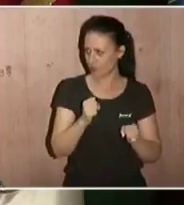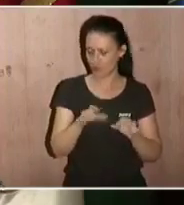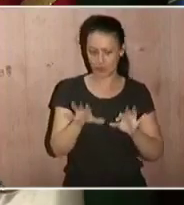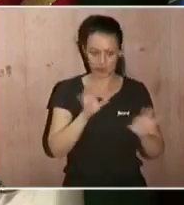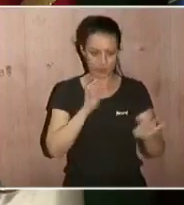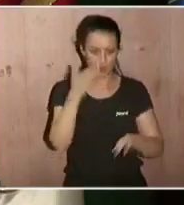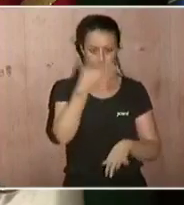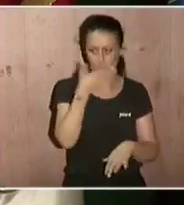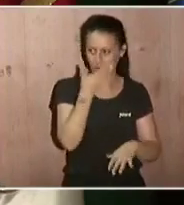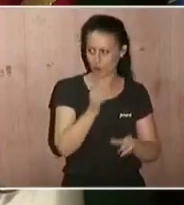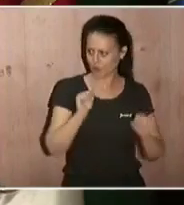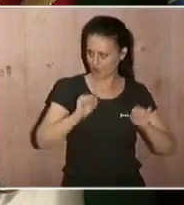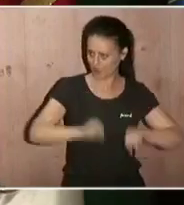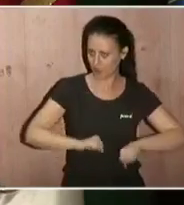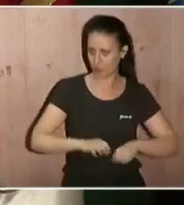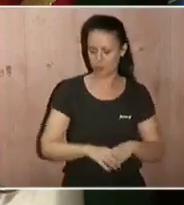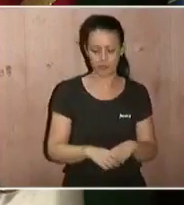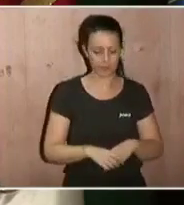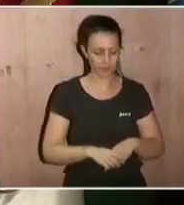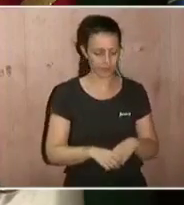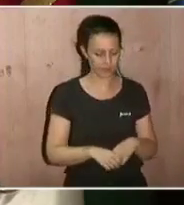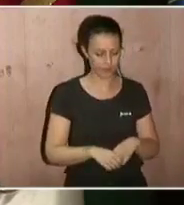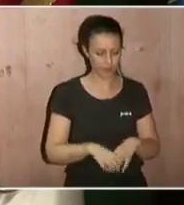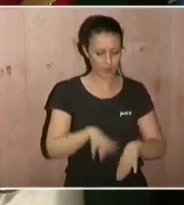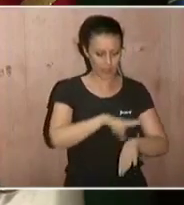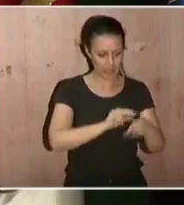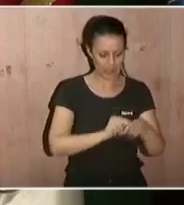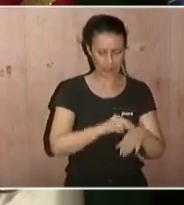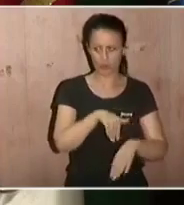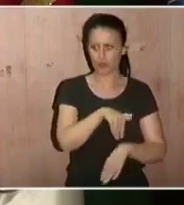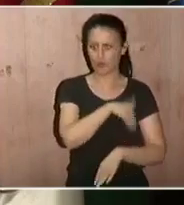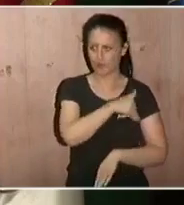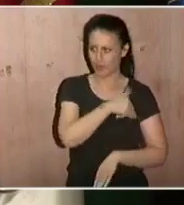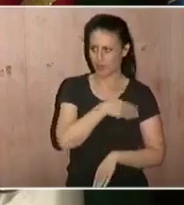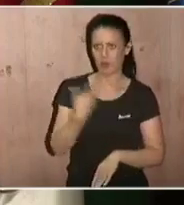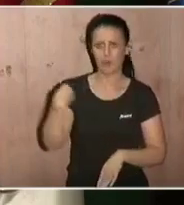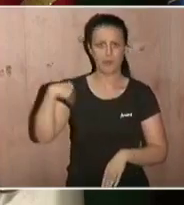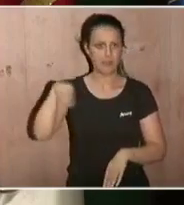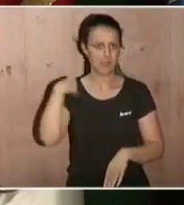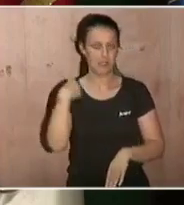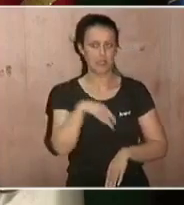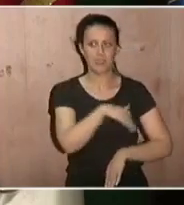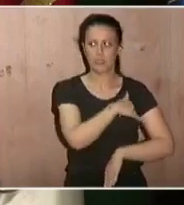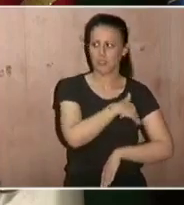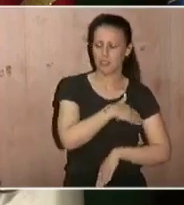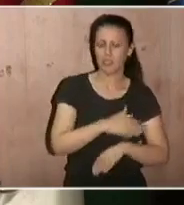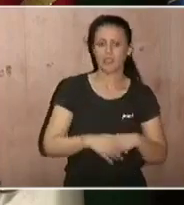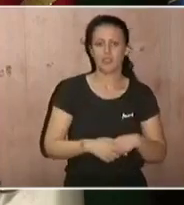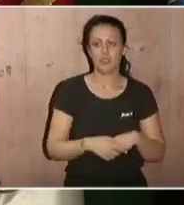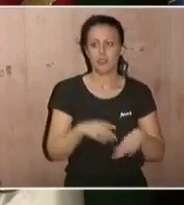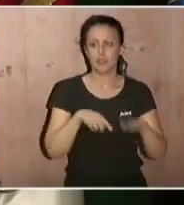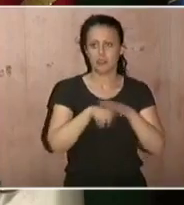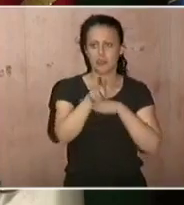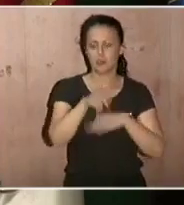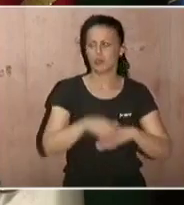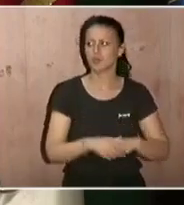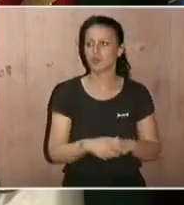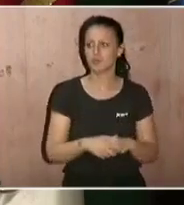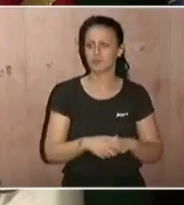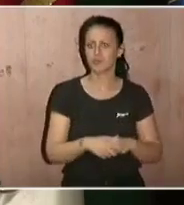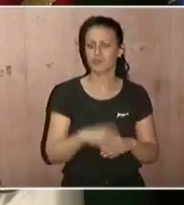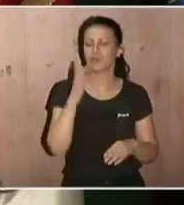colegio mayor, no cuento, o decano de la facultad o presidente de la facultad de desarrollo. Bueno, la